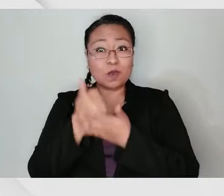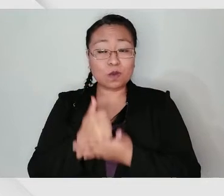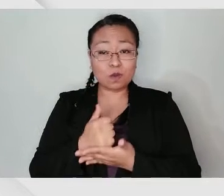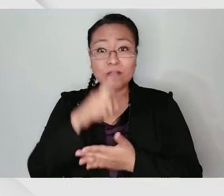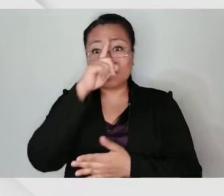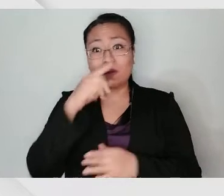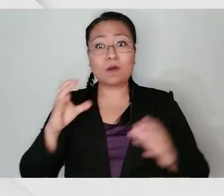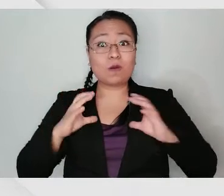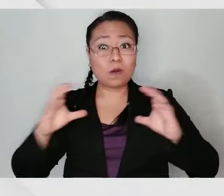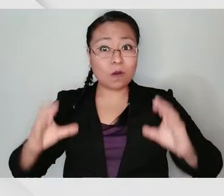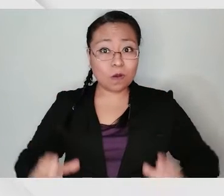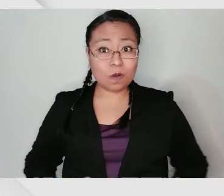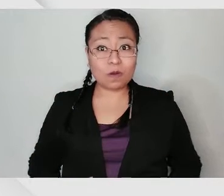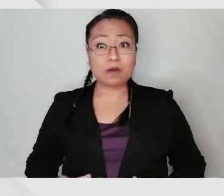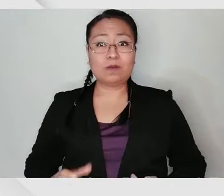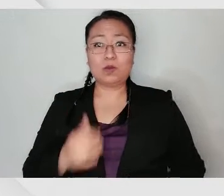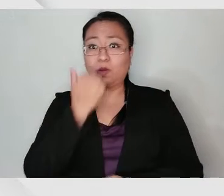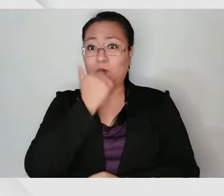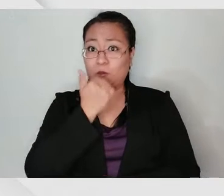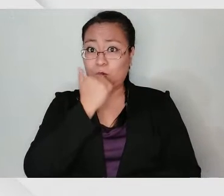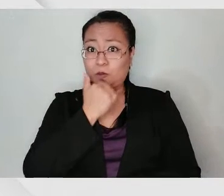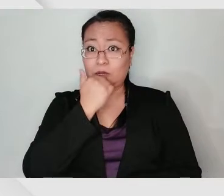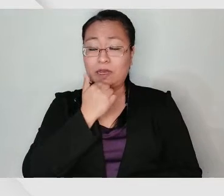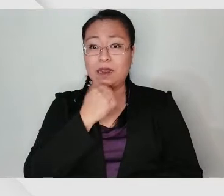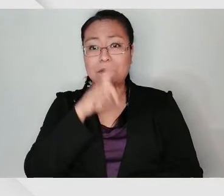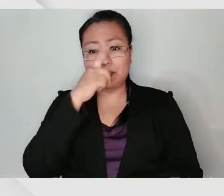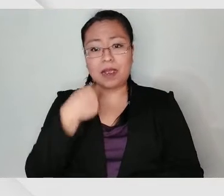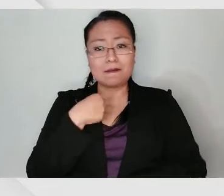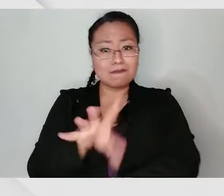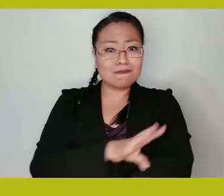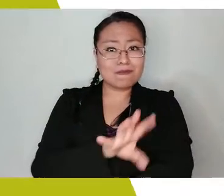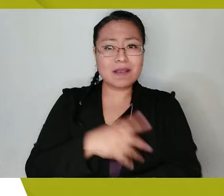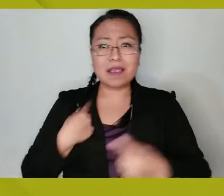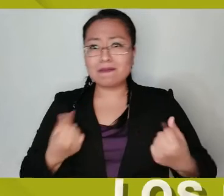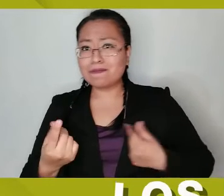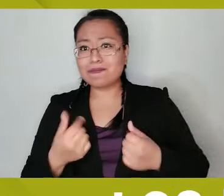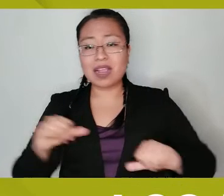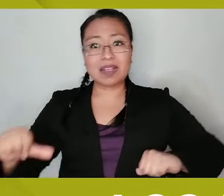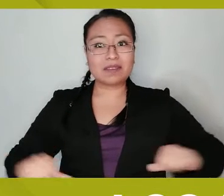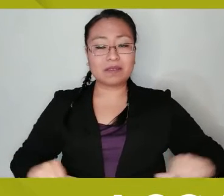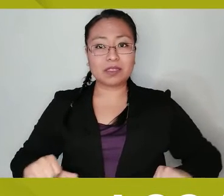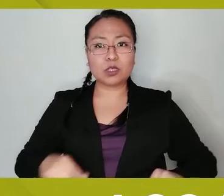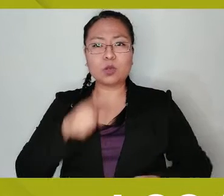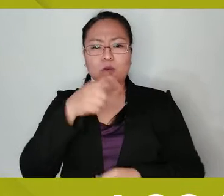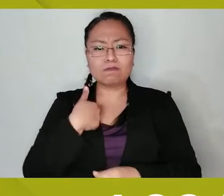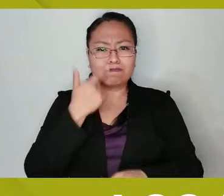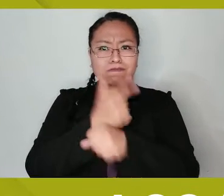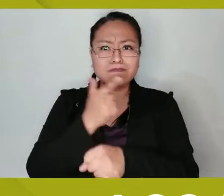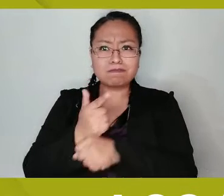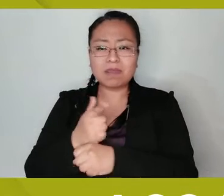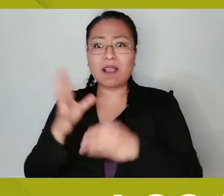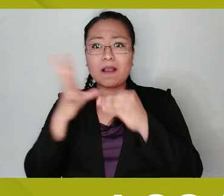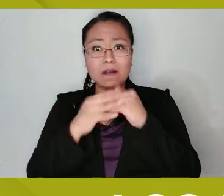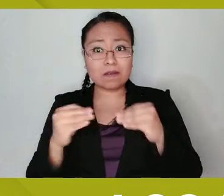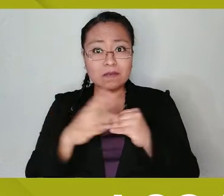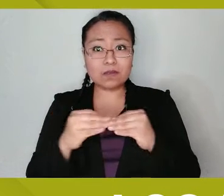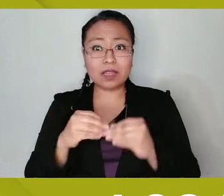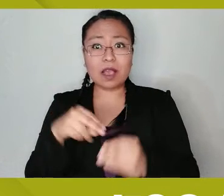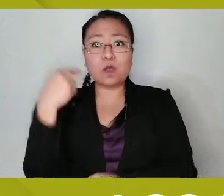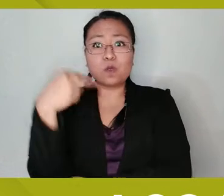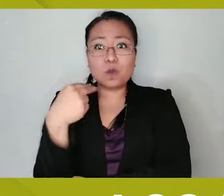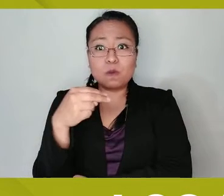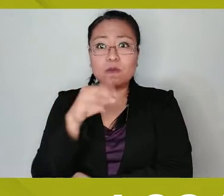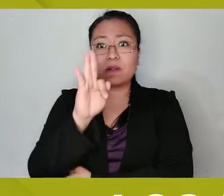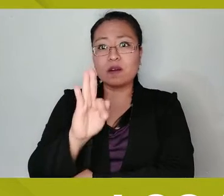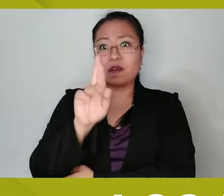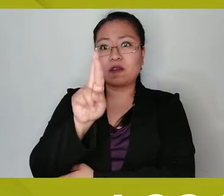necesarios para nuestro organismo y es una fuente de energía. Los azúcares los encontramos de manera natural en la fruta